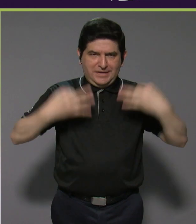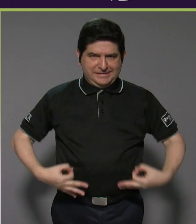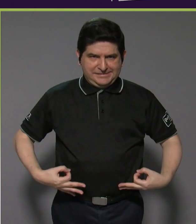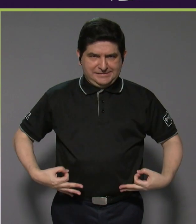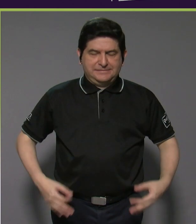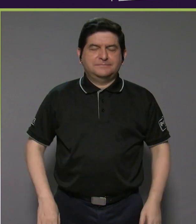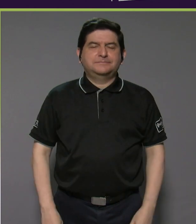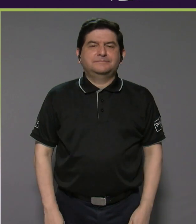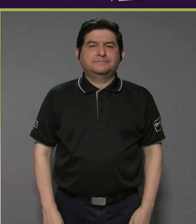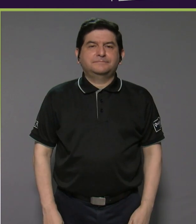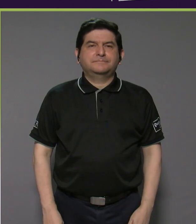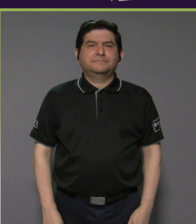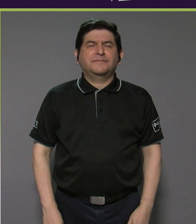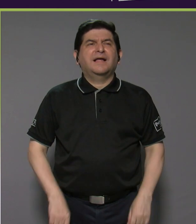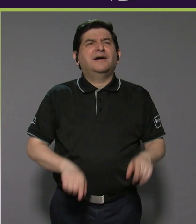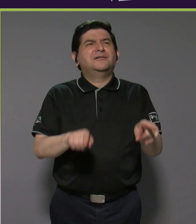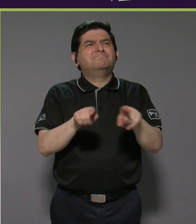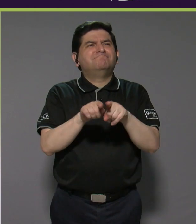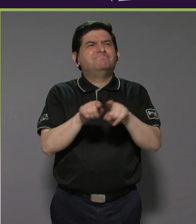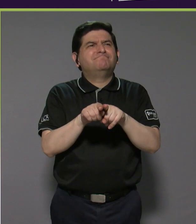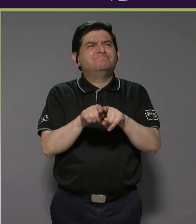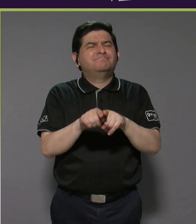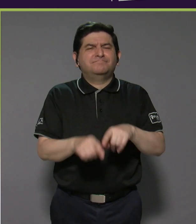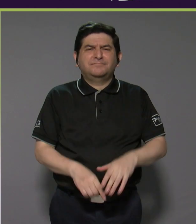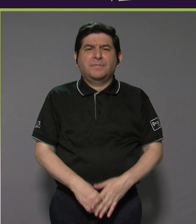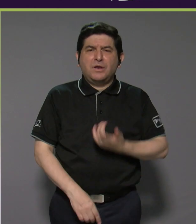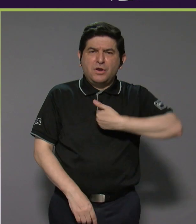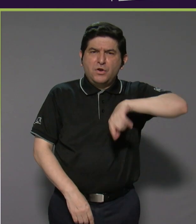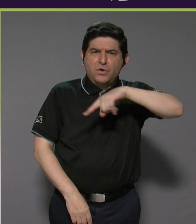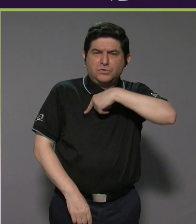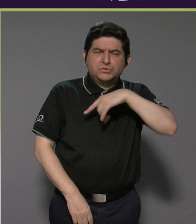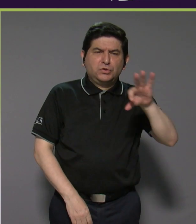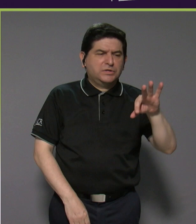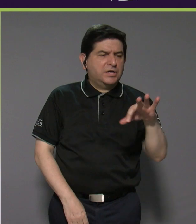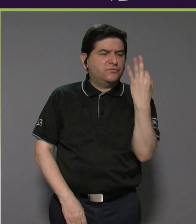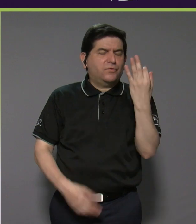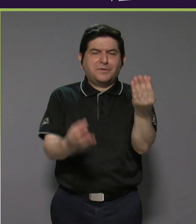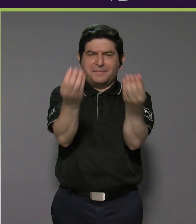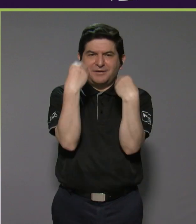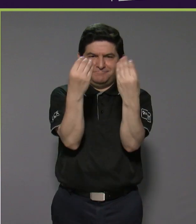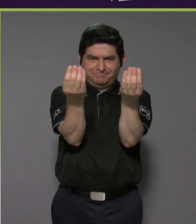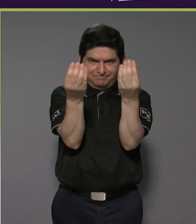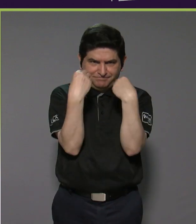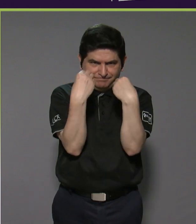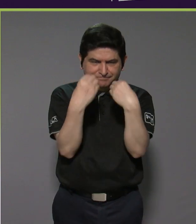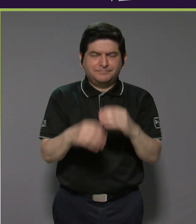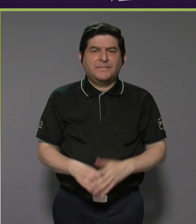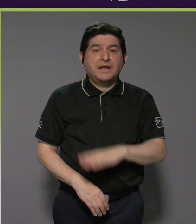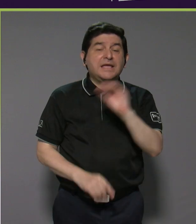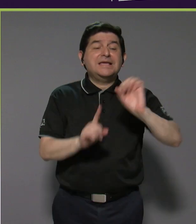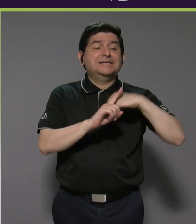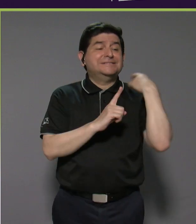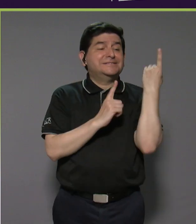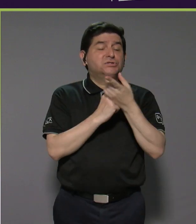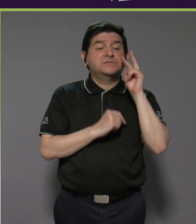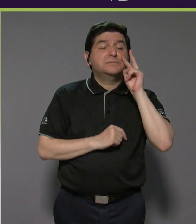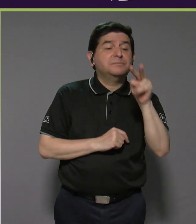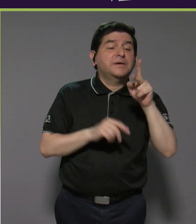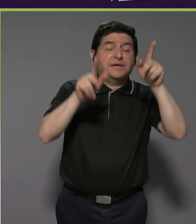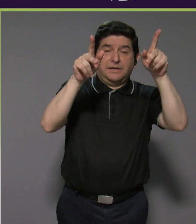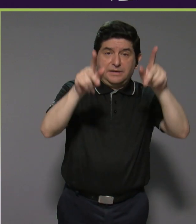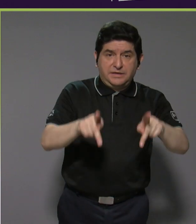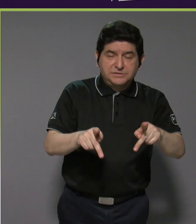también, bueno, es que también tenemos que ver que la forma en que nosotros nos han educado y la forma en que la sociedad ve a las